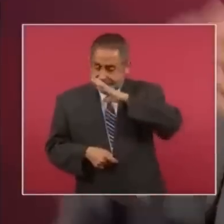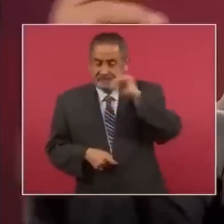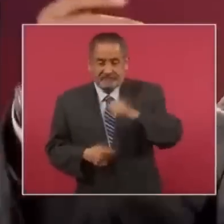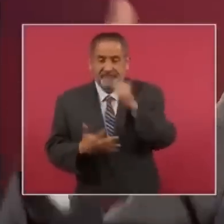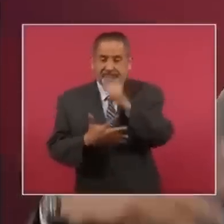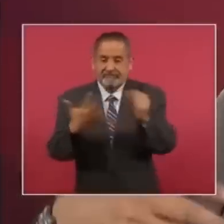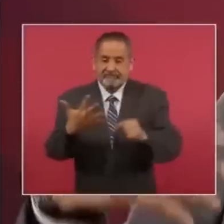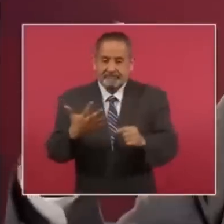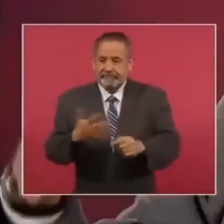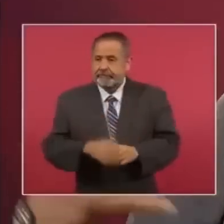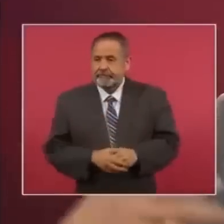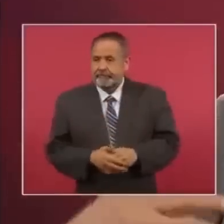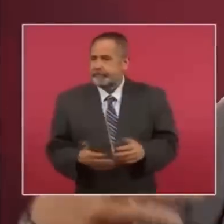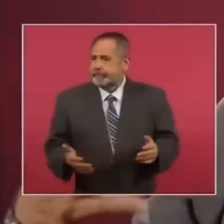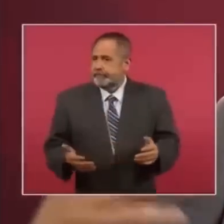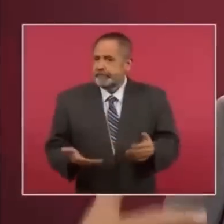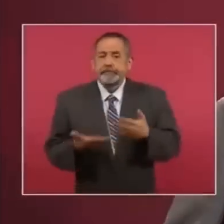Pero ahora